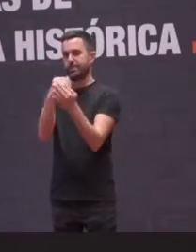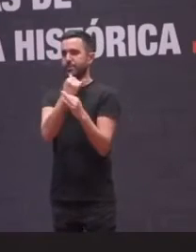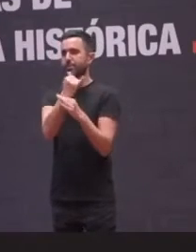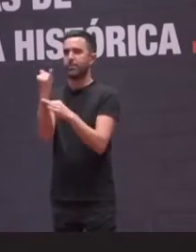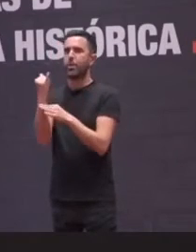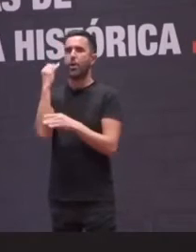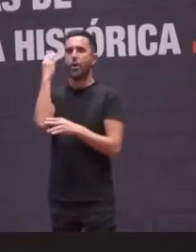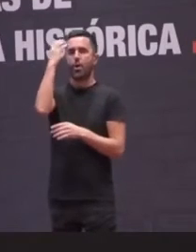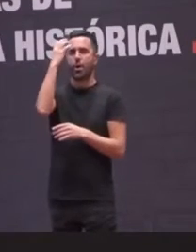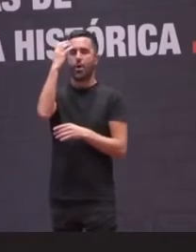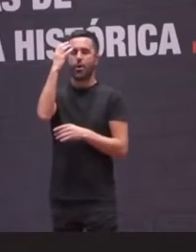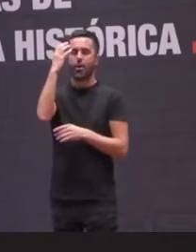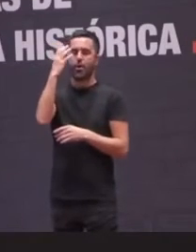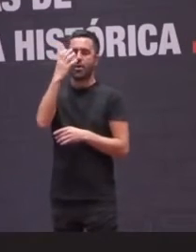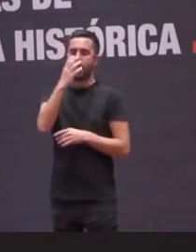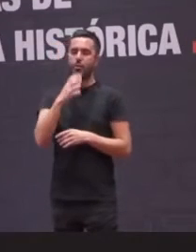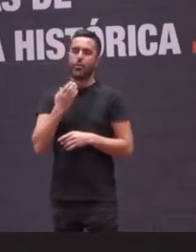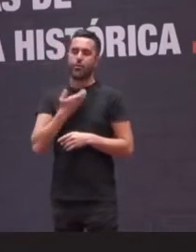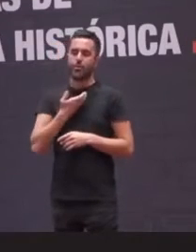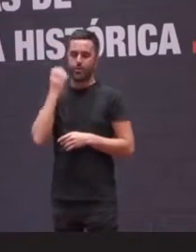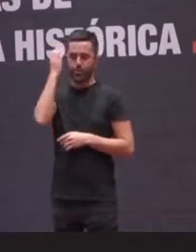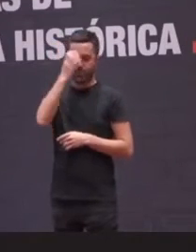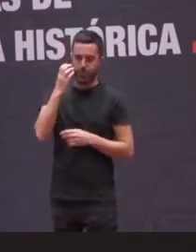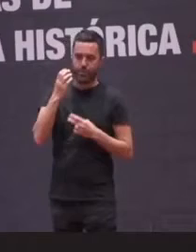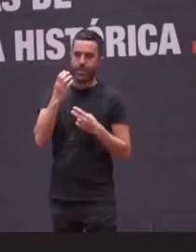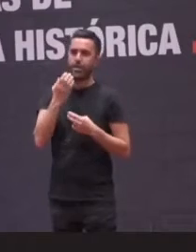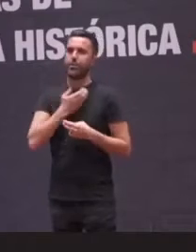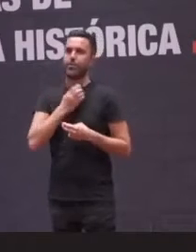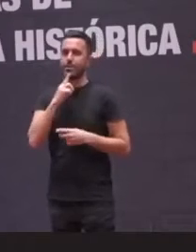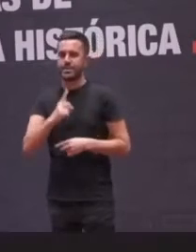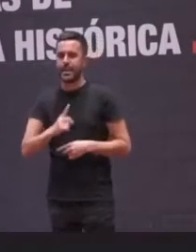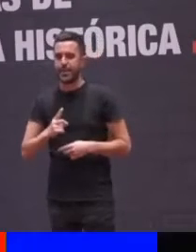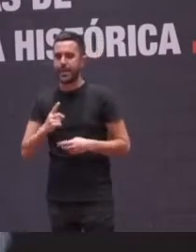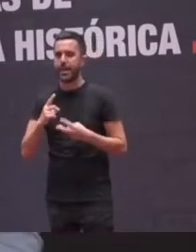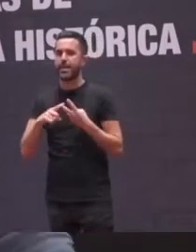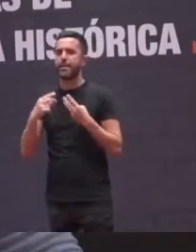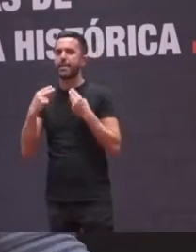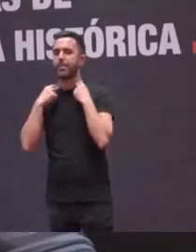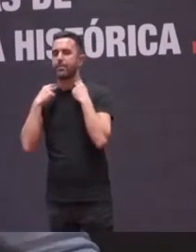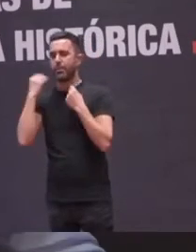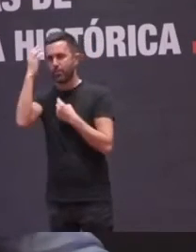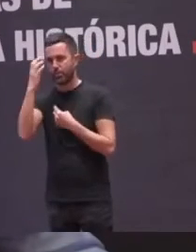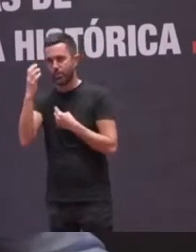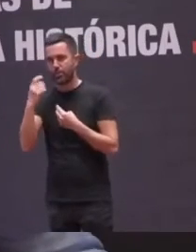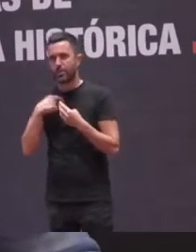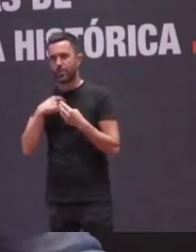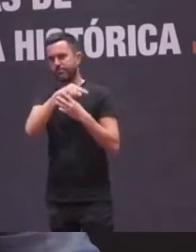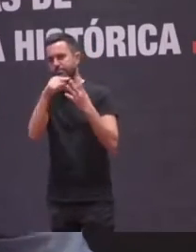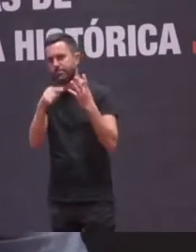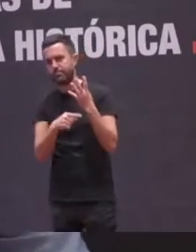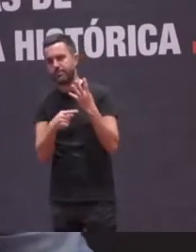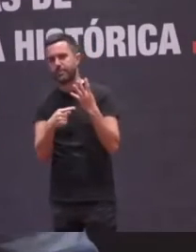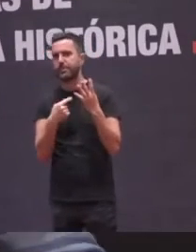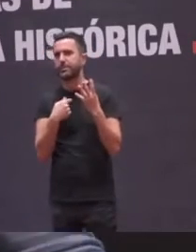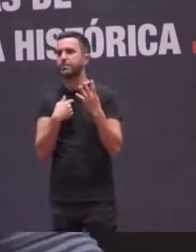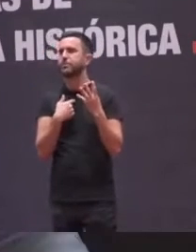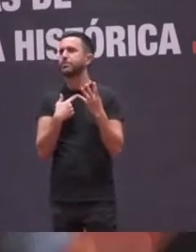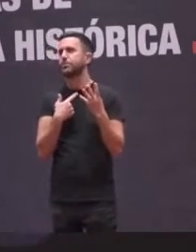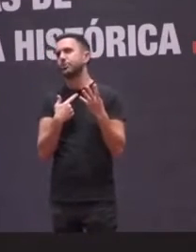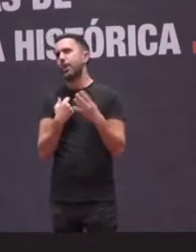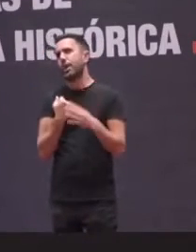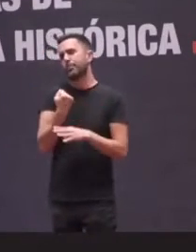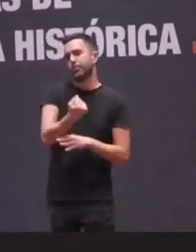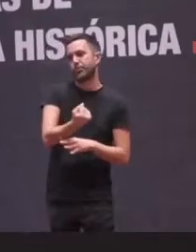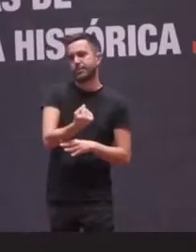Sada, Xunta de Galicia e Deputación da Coruña, teñen a natureza de coadxuvantes, teño que lelo porque son adhesivos